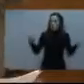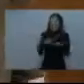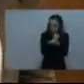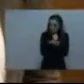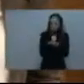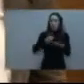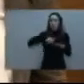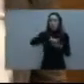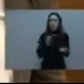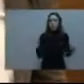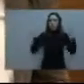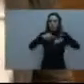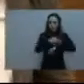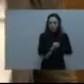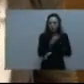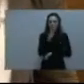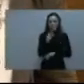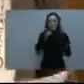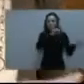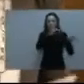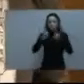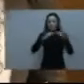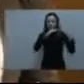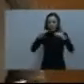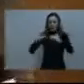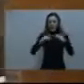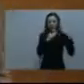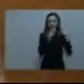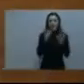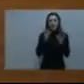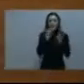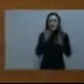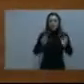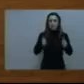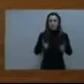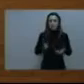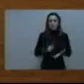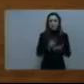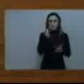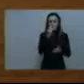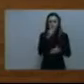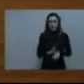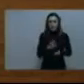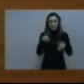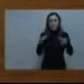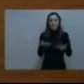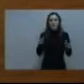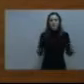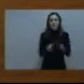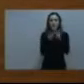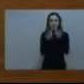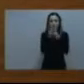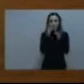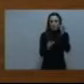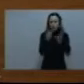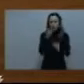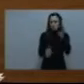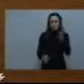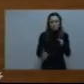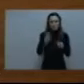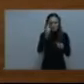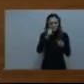que formando en igualdad y especialmente empezando en las edades más tempranas, hacemos una sociedad más justa, equilibrada y